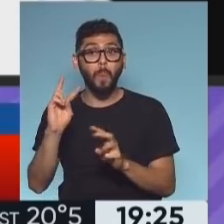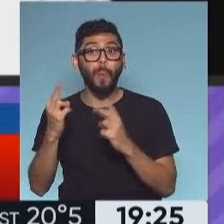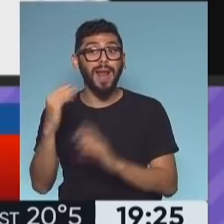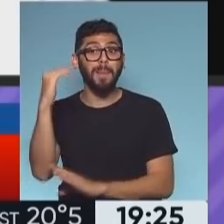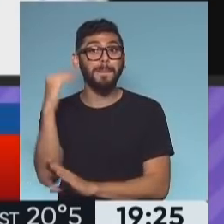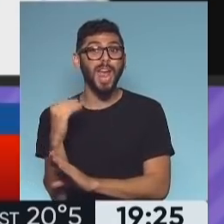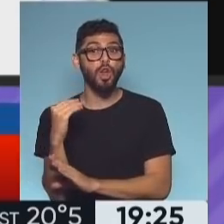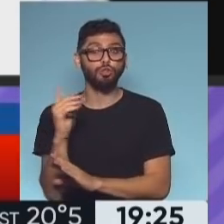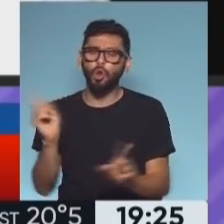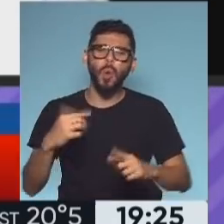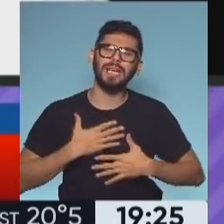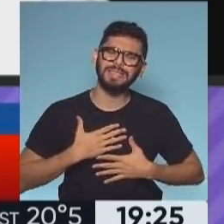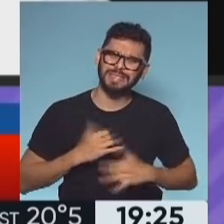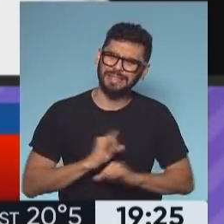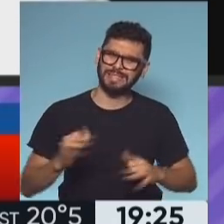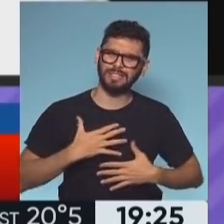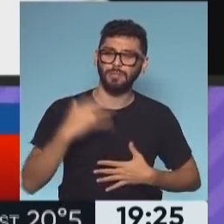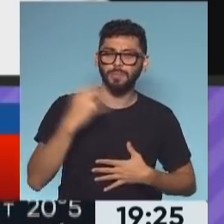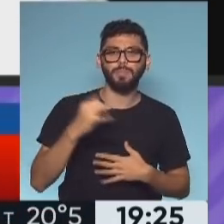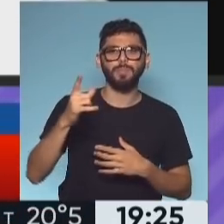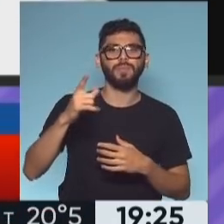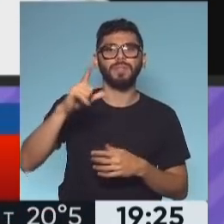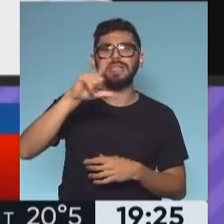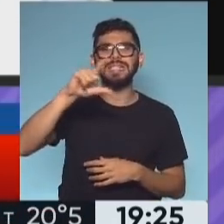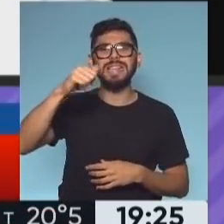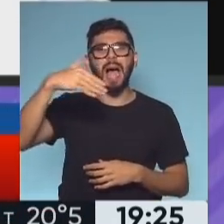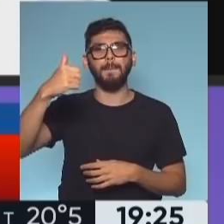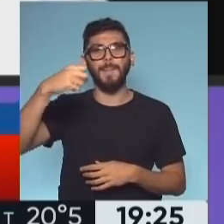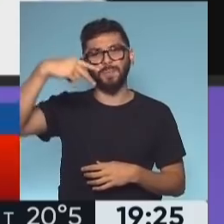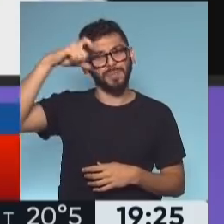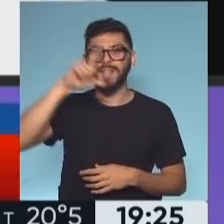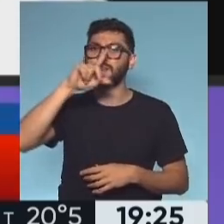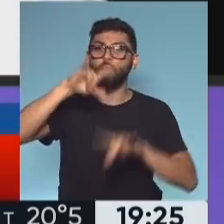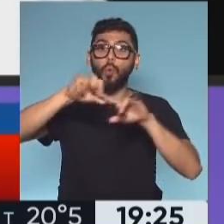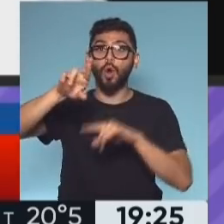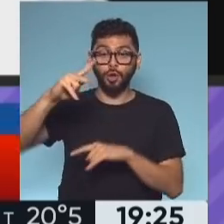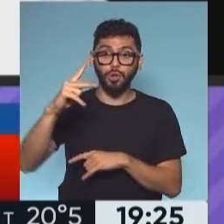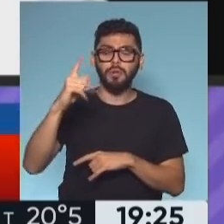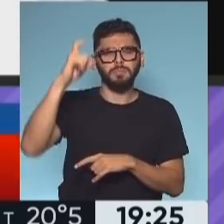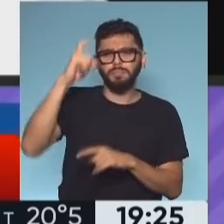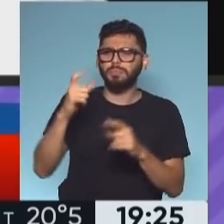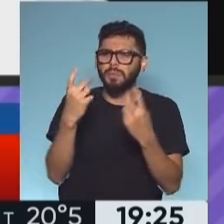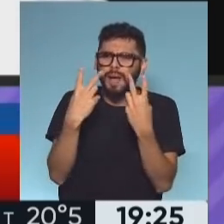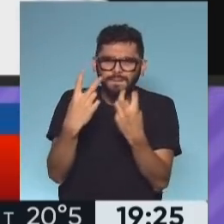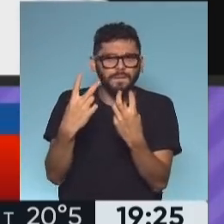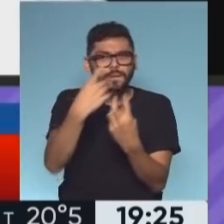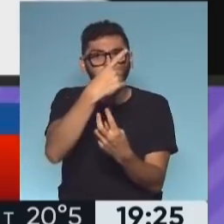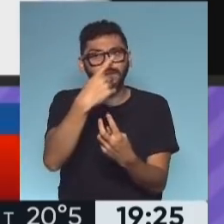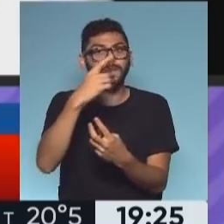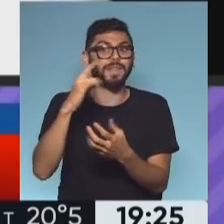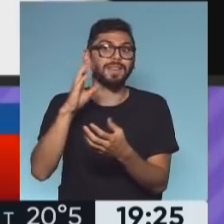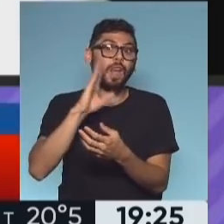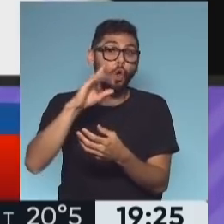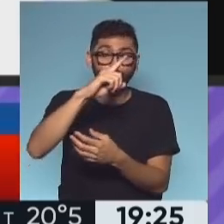nuestros. Recientemente se publicó en JAMA Network un estudio de la Administración de Veteranos en 8.500